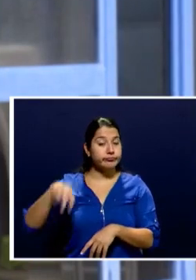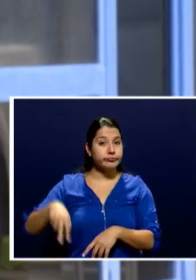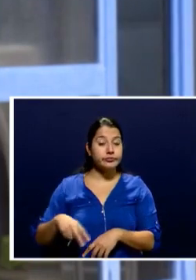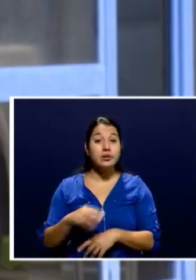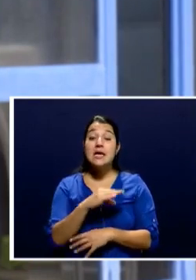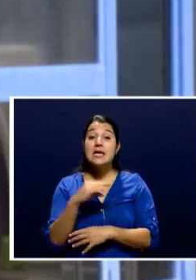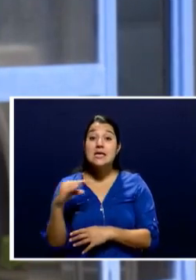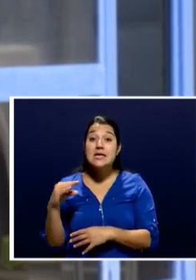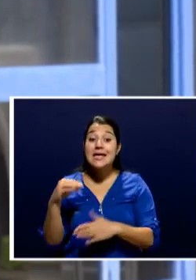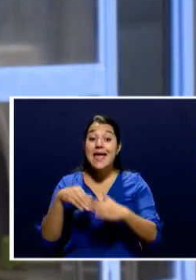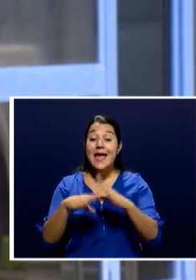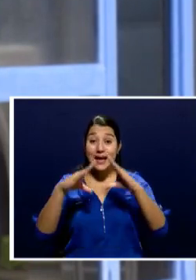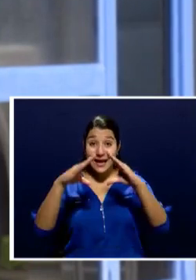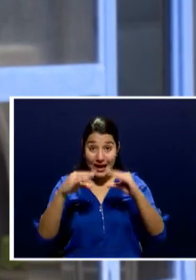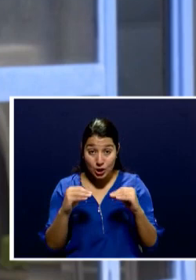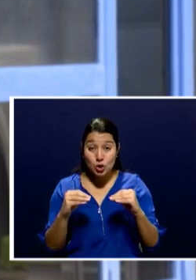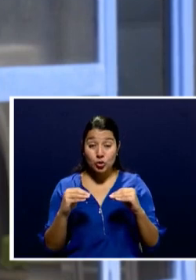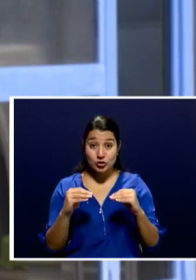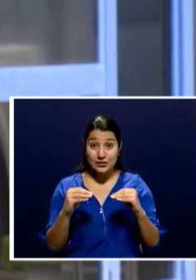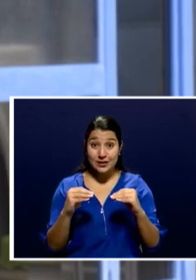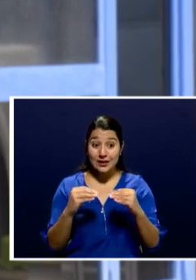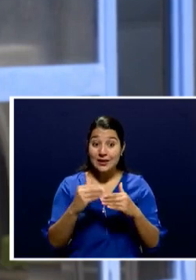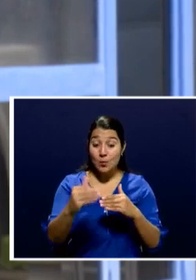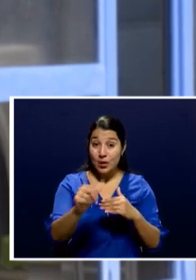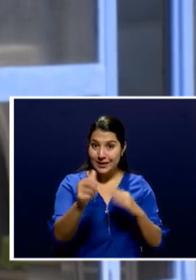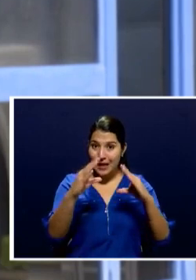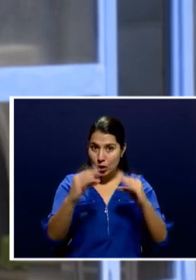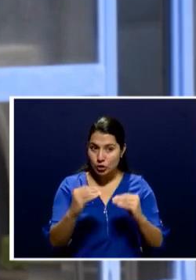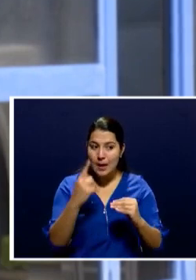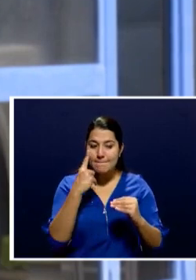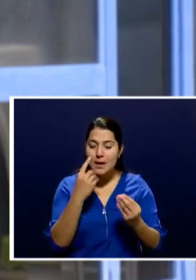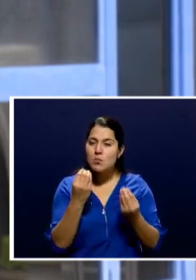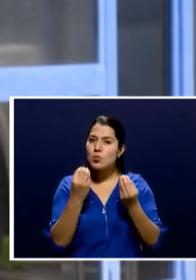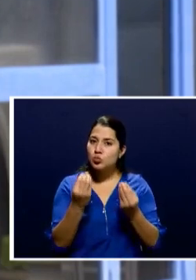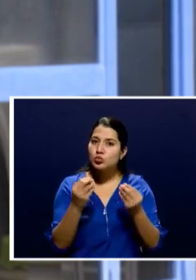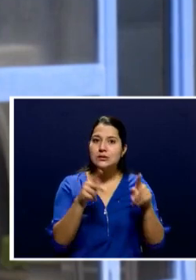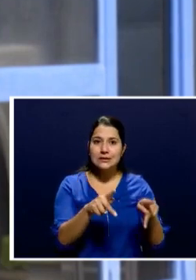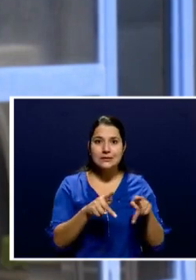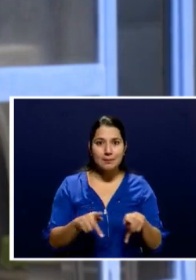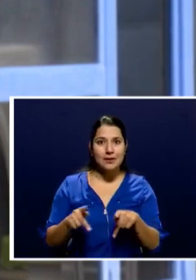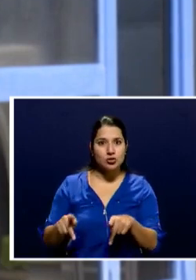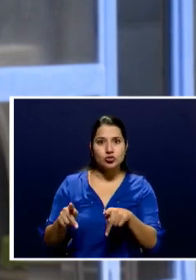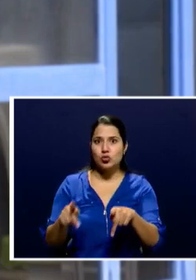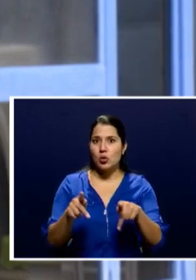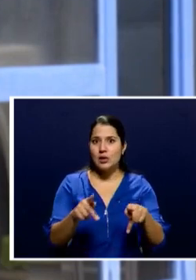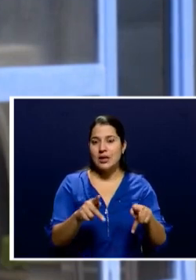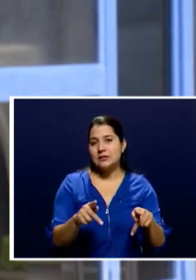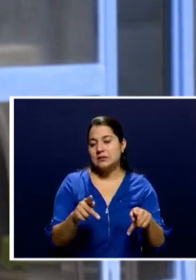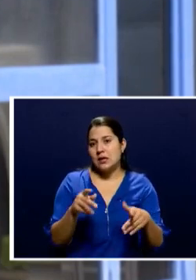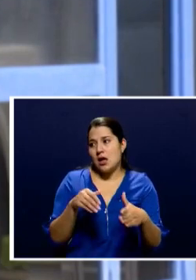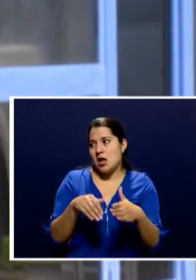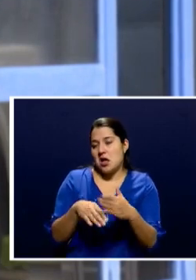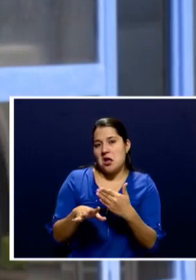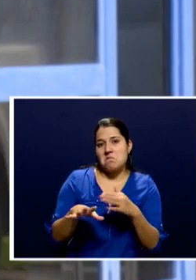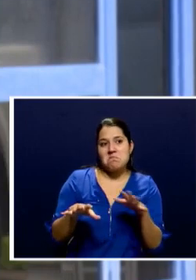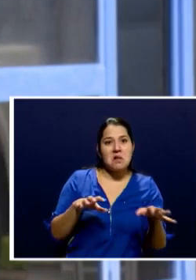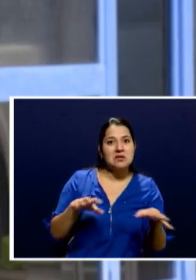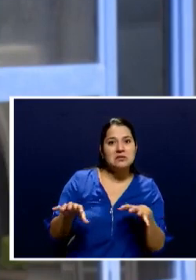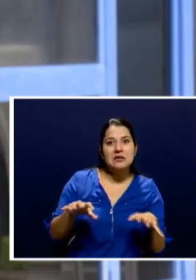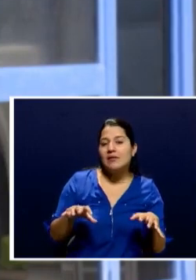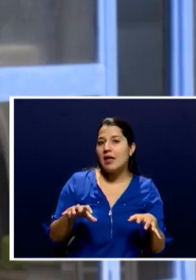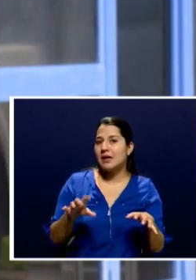de la noche, entre las operaciones policiales, hemos visto moviéndose muchas personas en actividades habituales que no corresponden